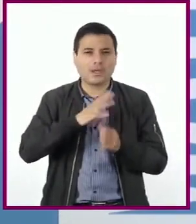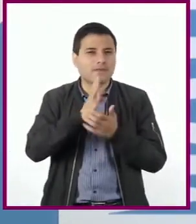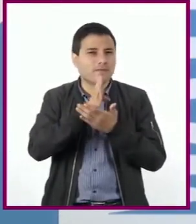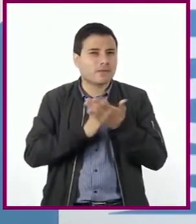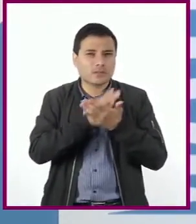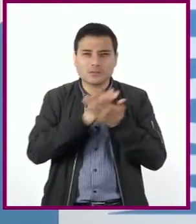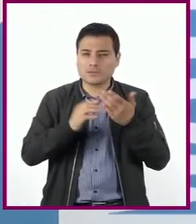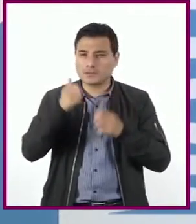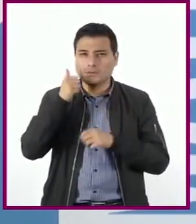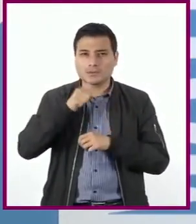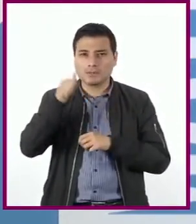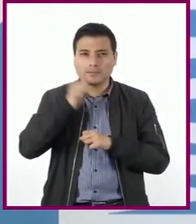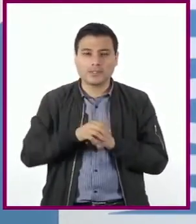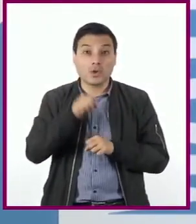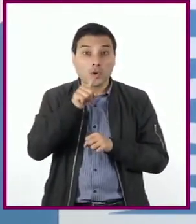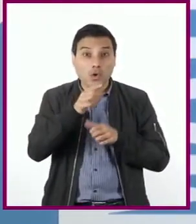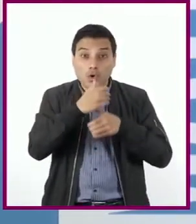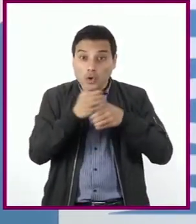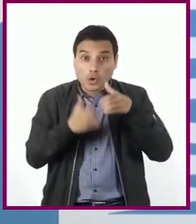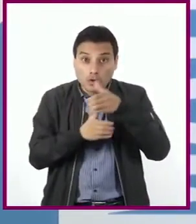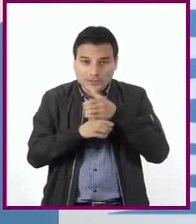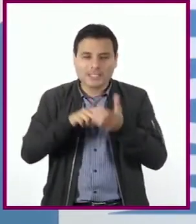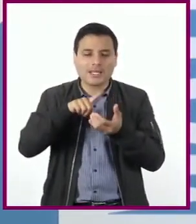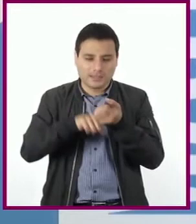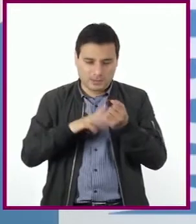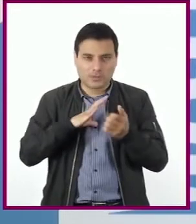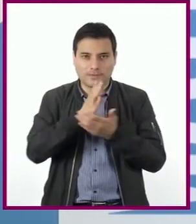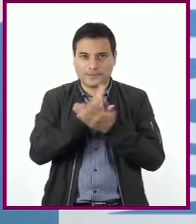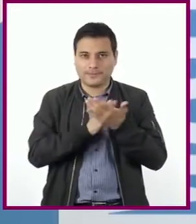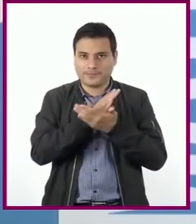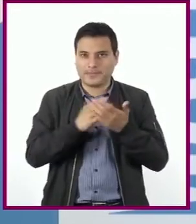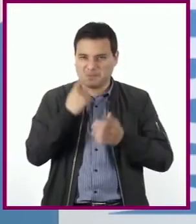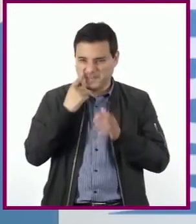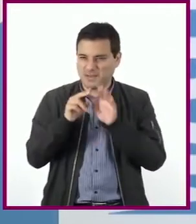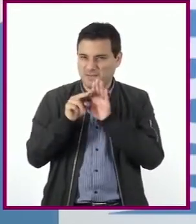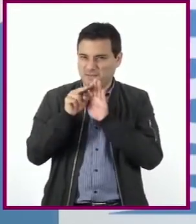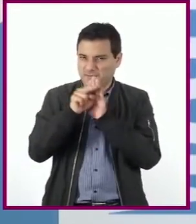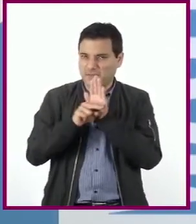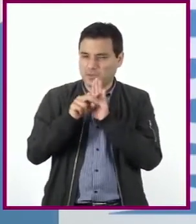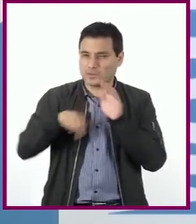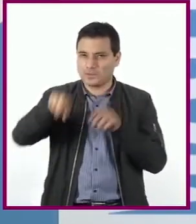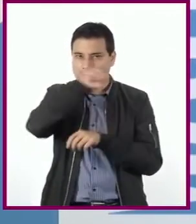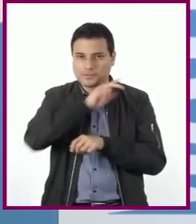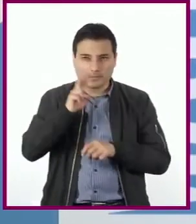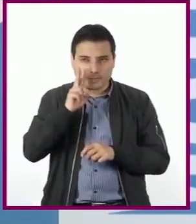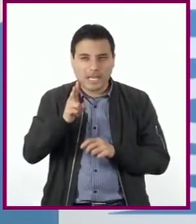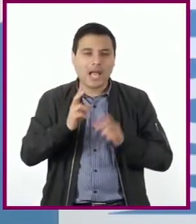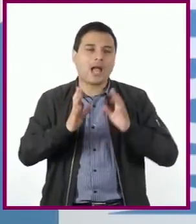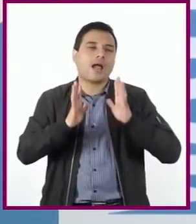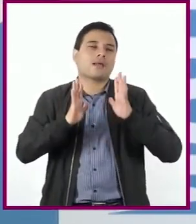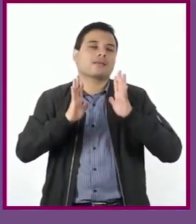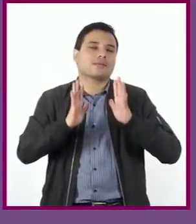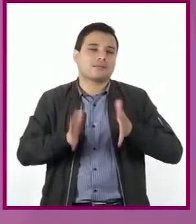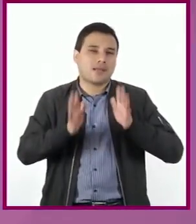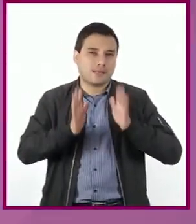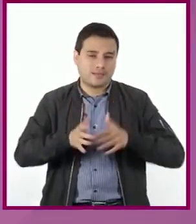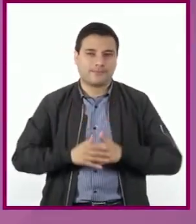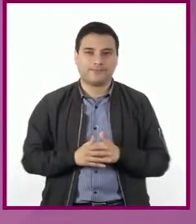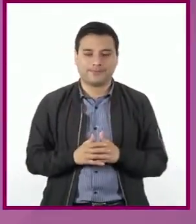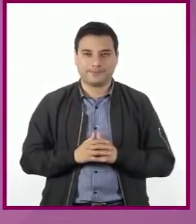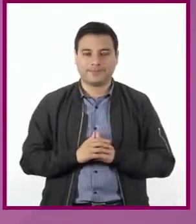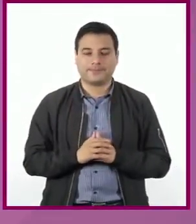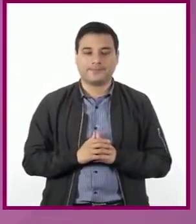objetos que usamos todos los días. Veamos el siguiente video para identificar más ejemplos.